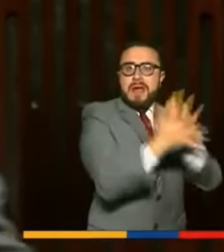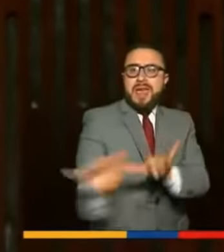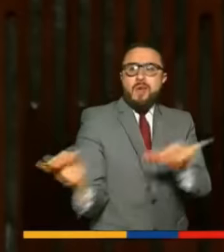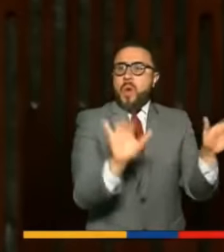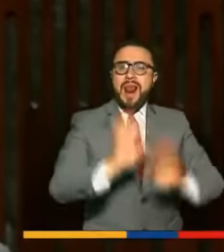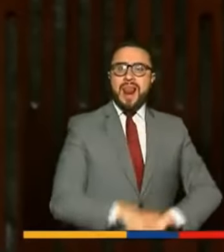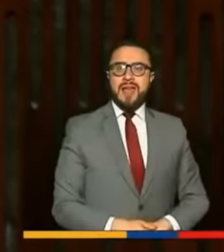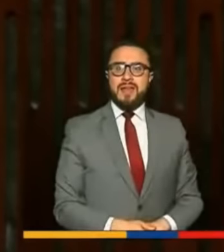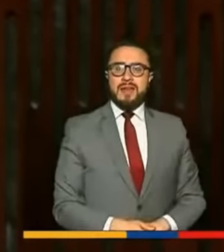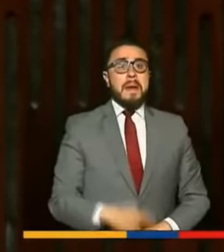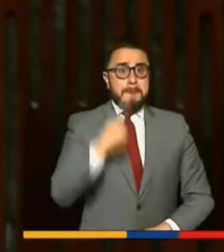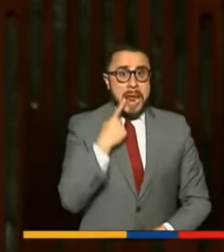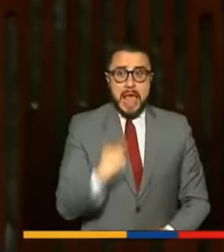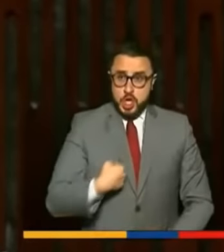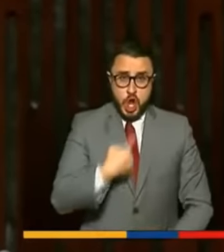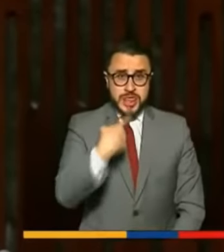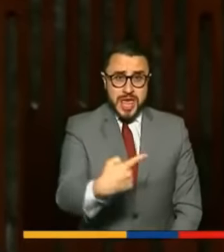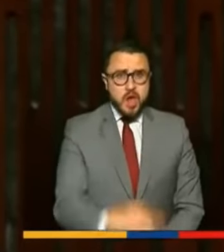las cifras: